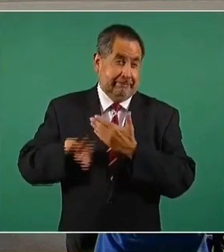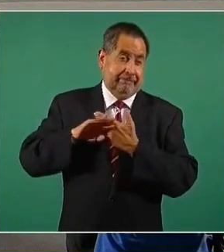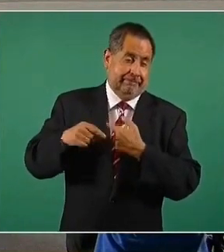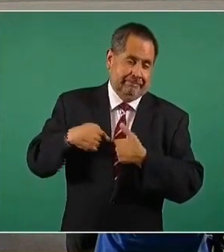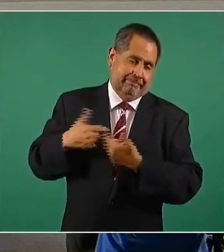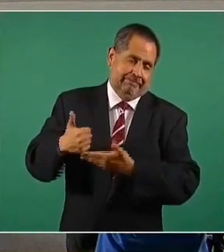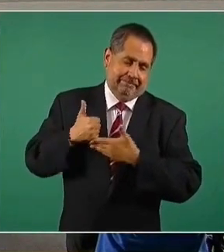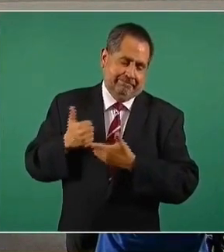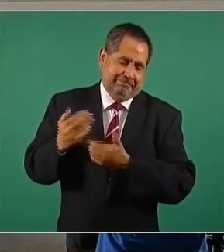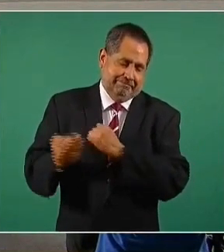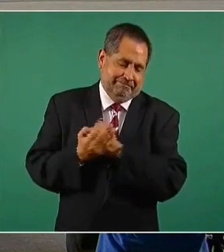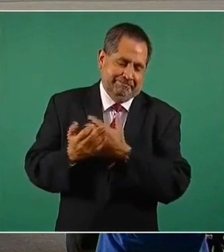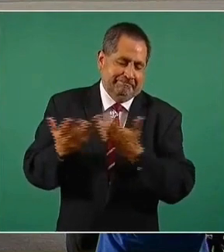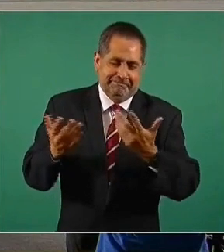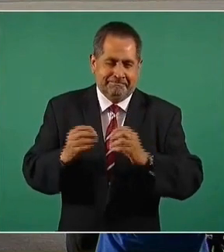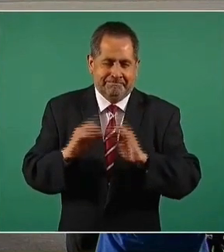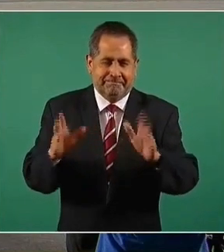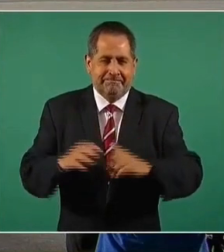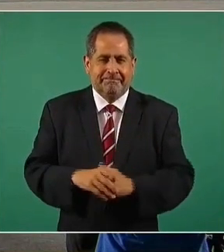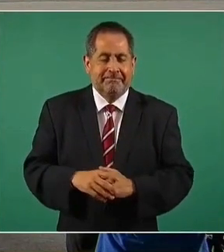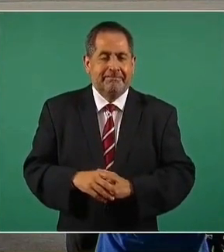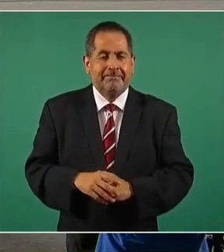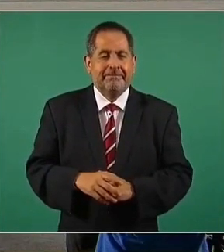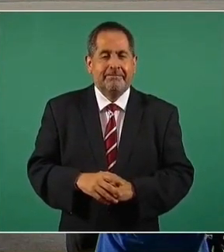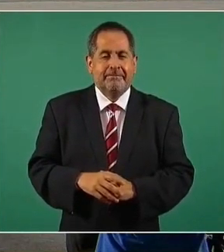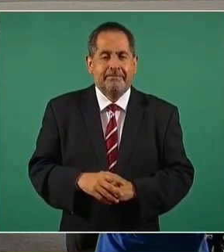no ayuden a la causa.